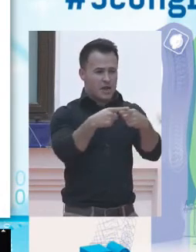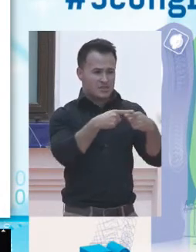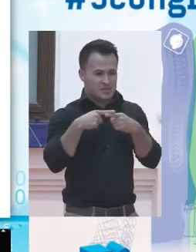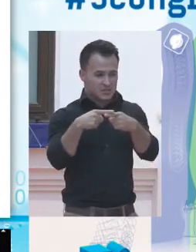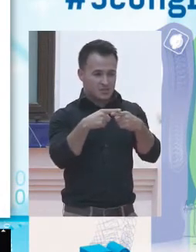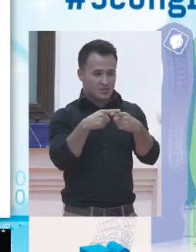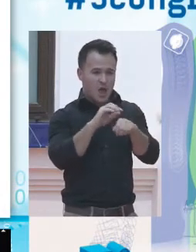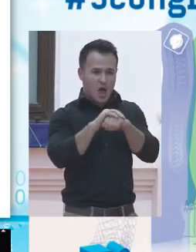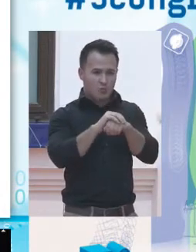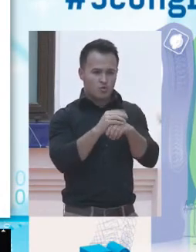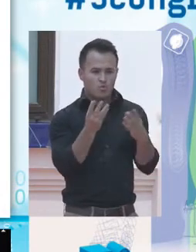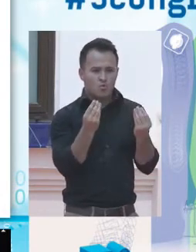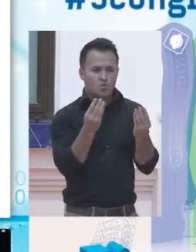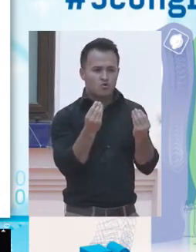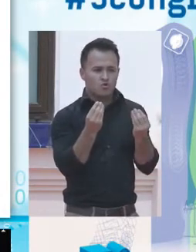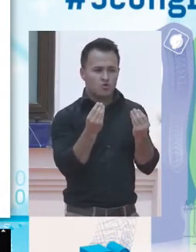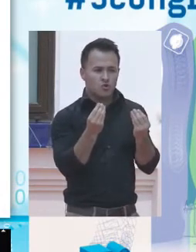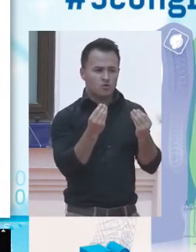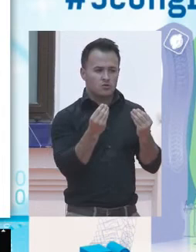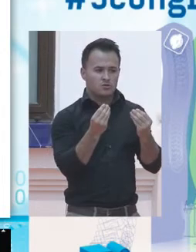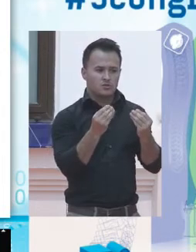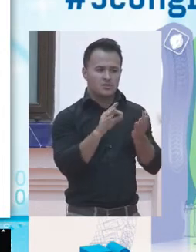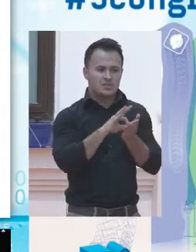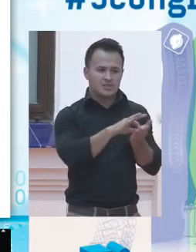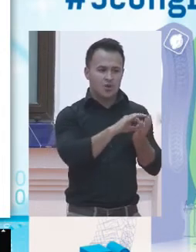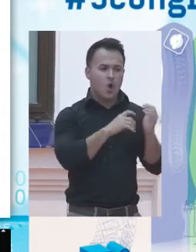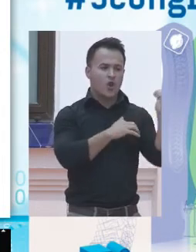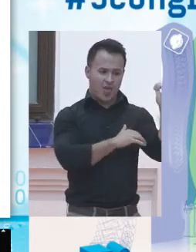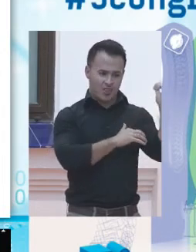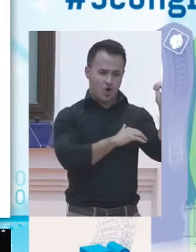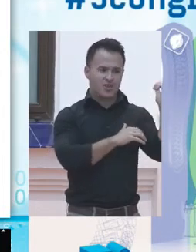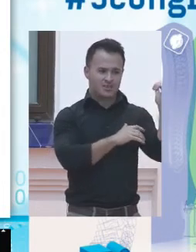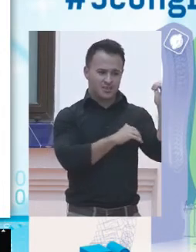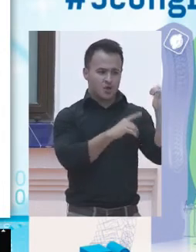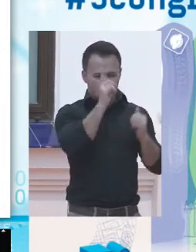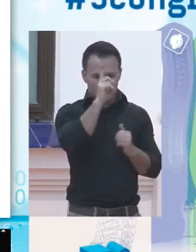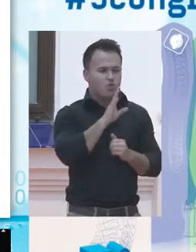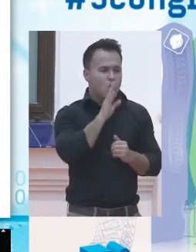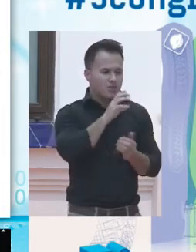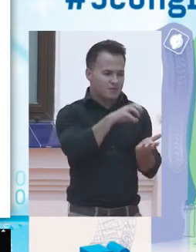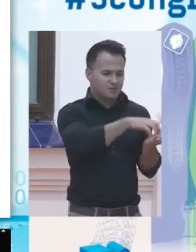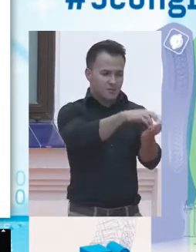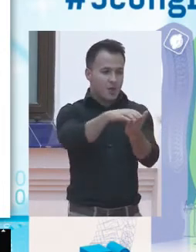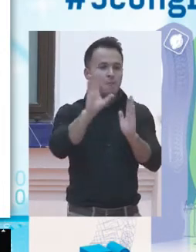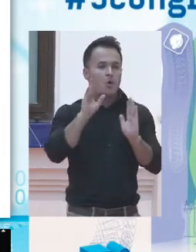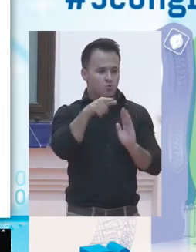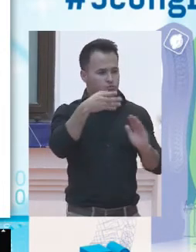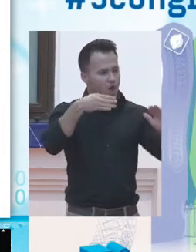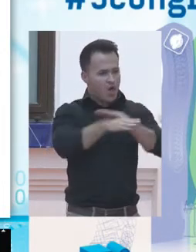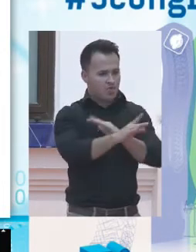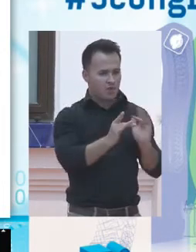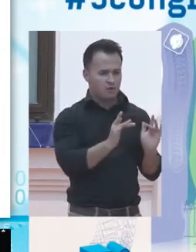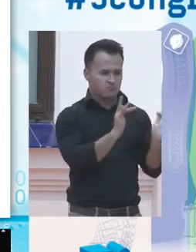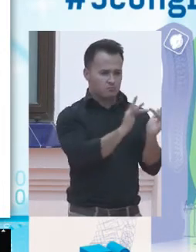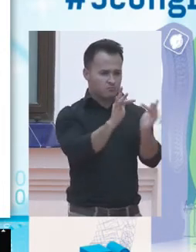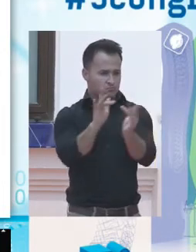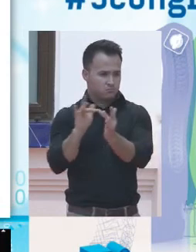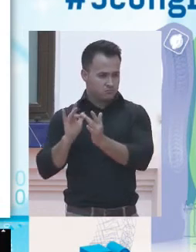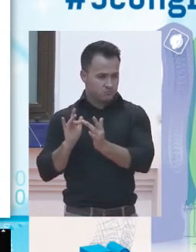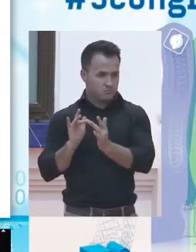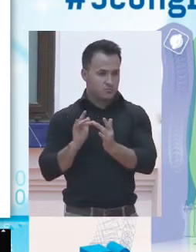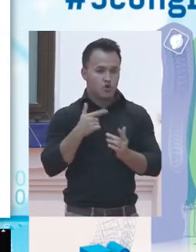son muchos ordenadores que no sabes dónde están, pero que accedes a ellos a través de uno y dices, oye, yo